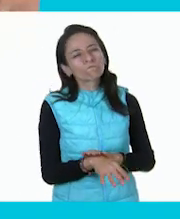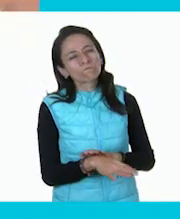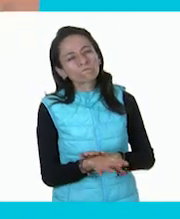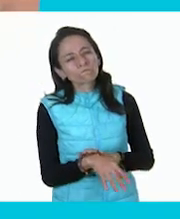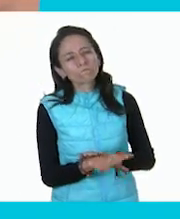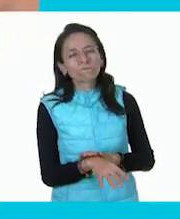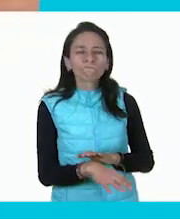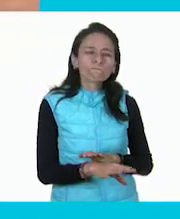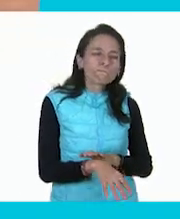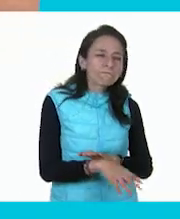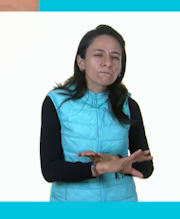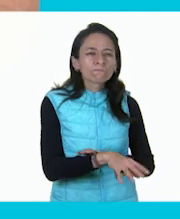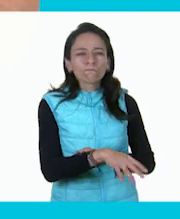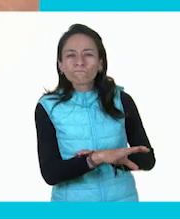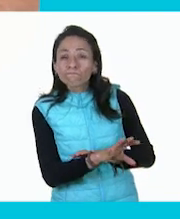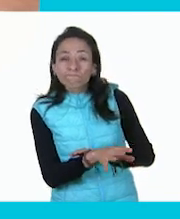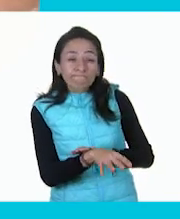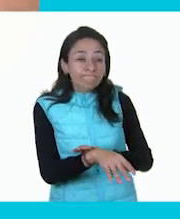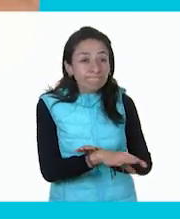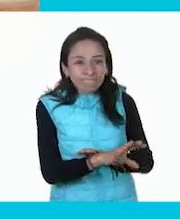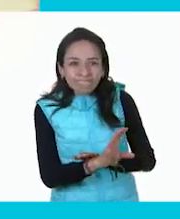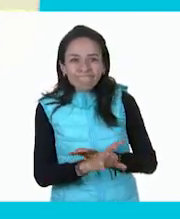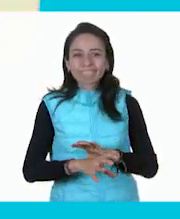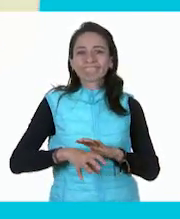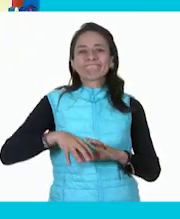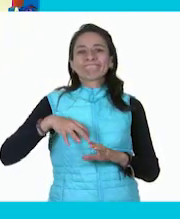A ver.